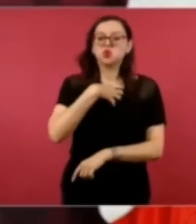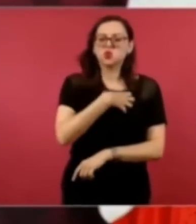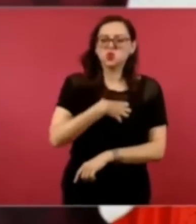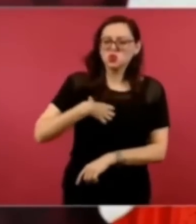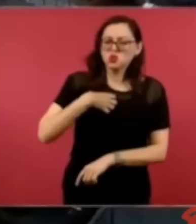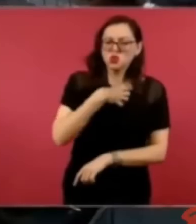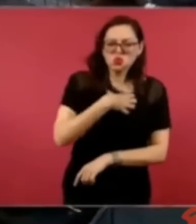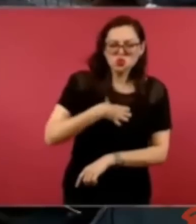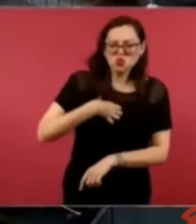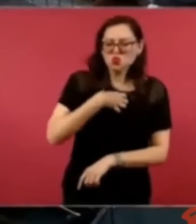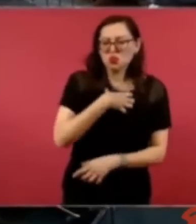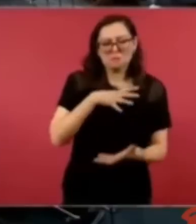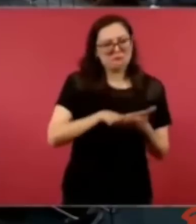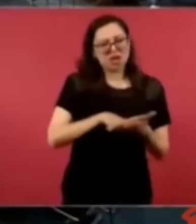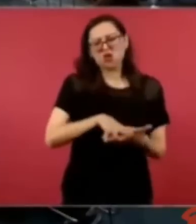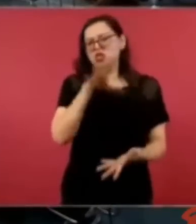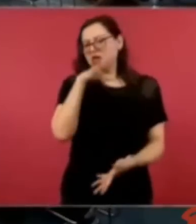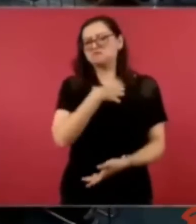la mayoría.